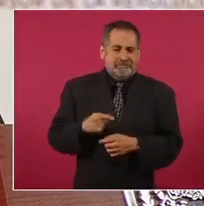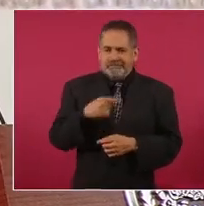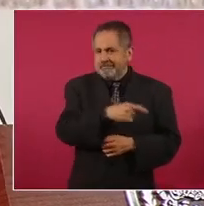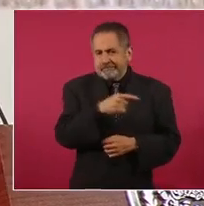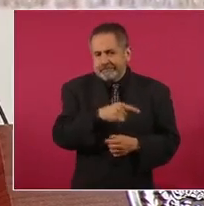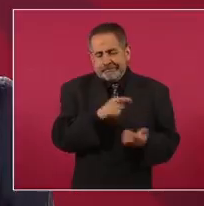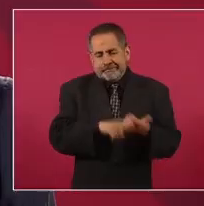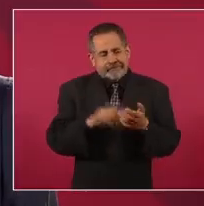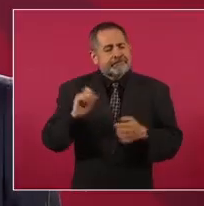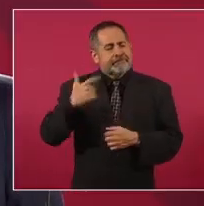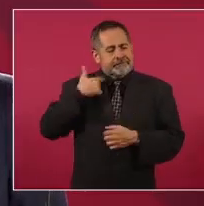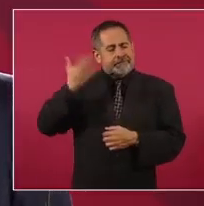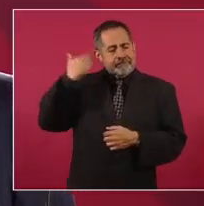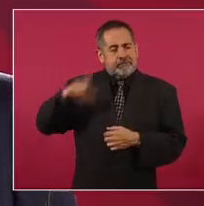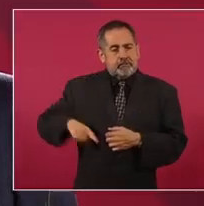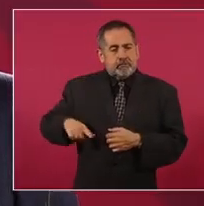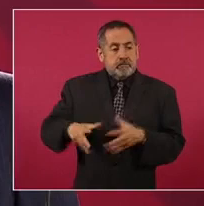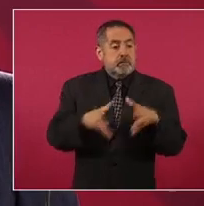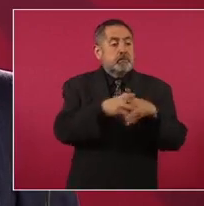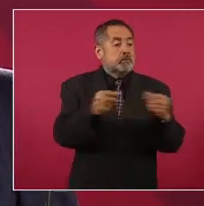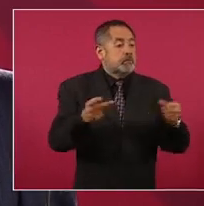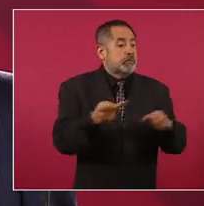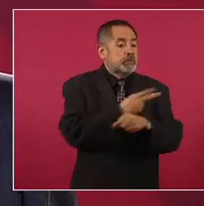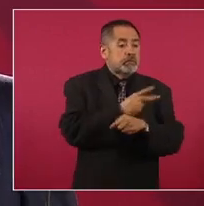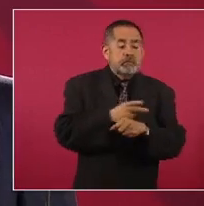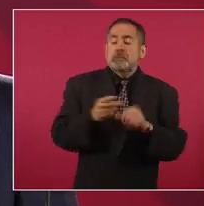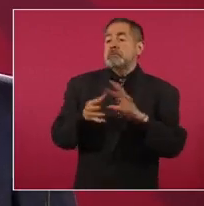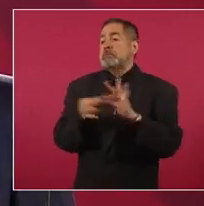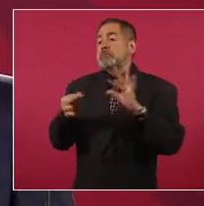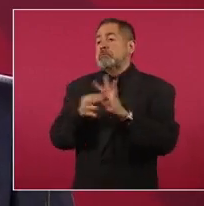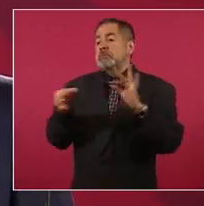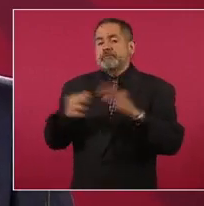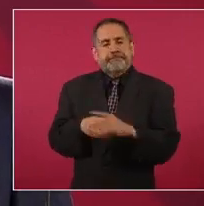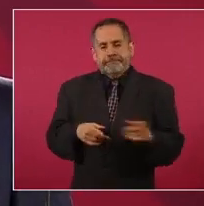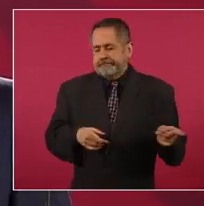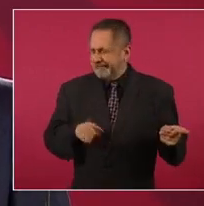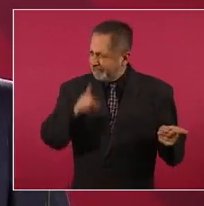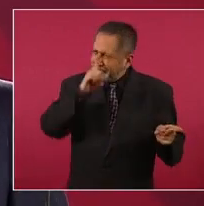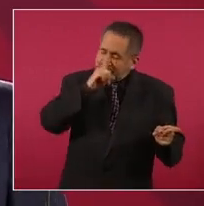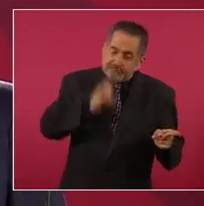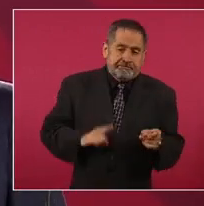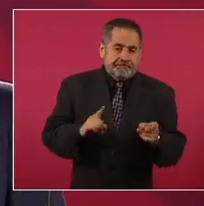sobre la desaparición de los jóvenes.